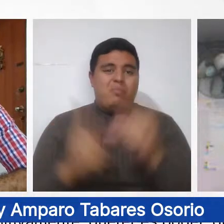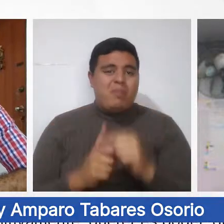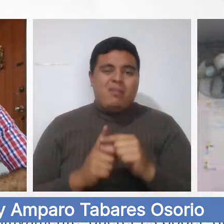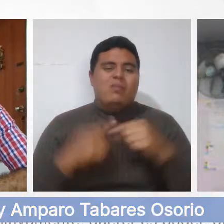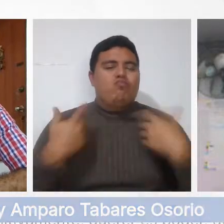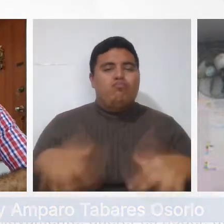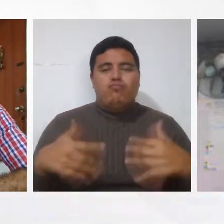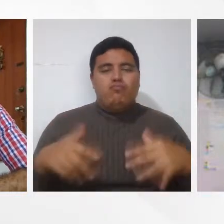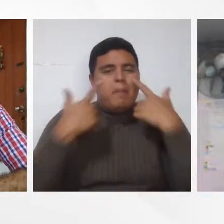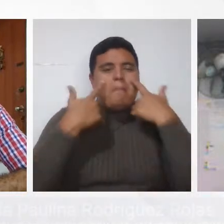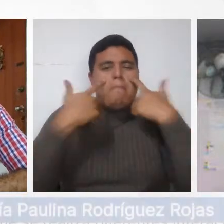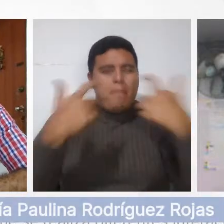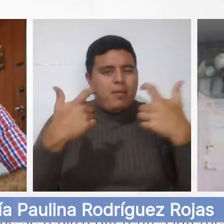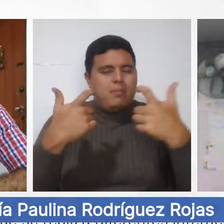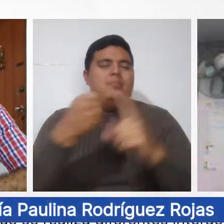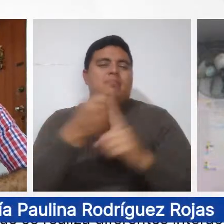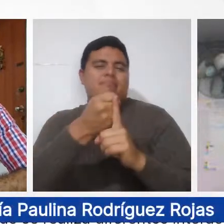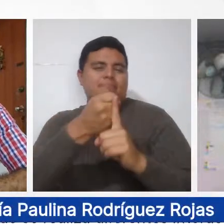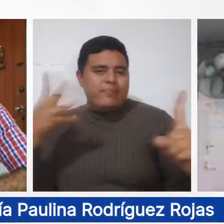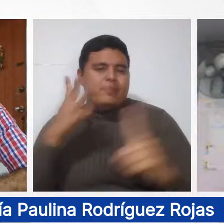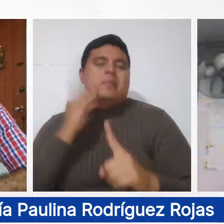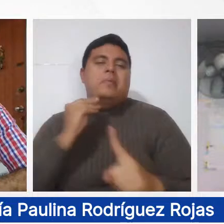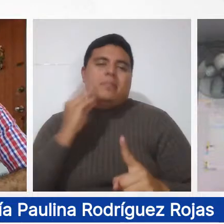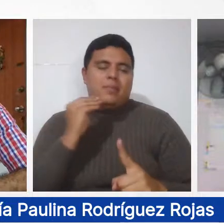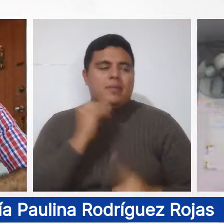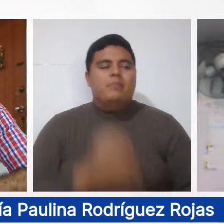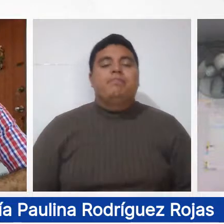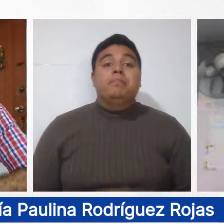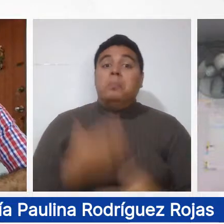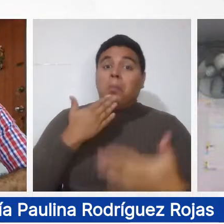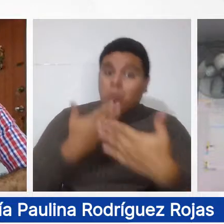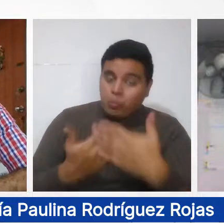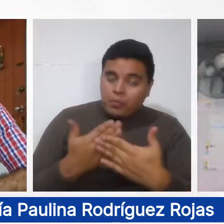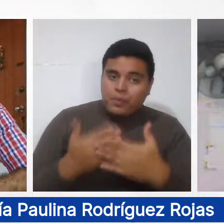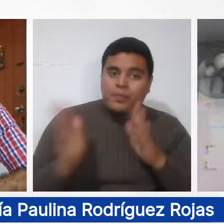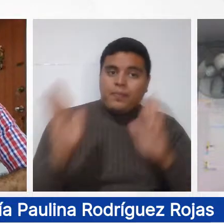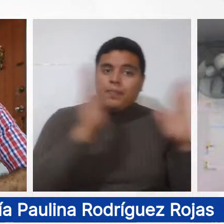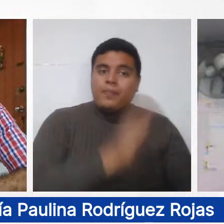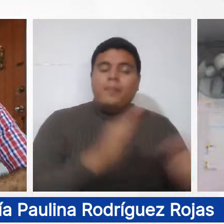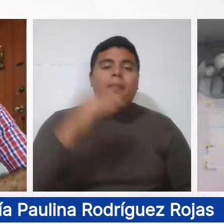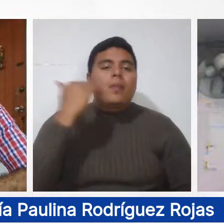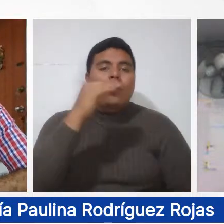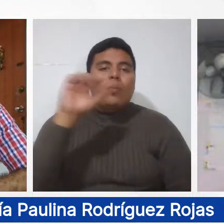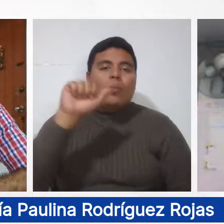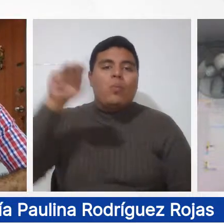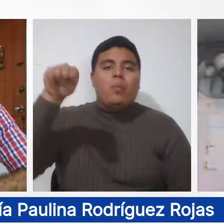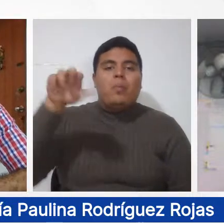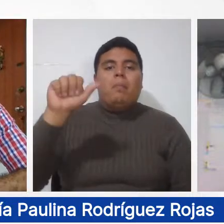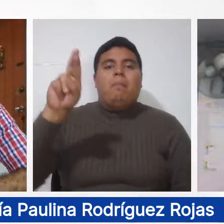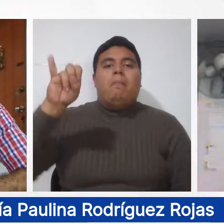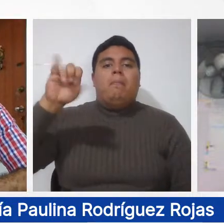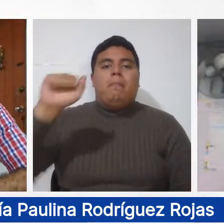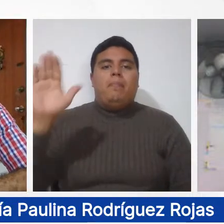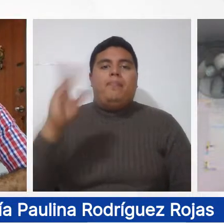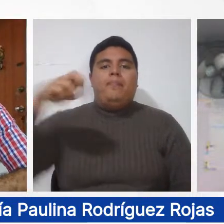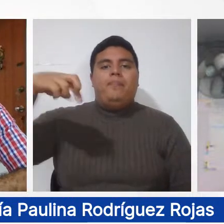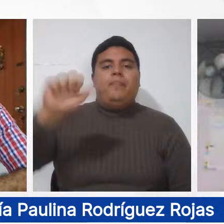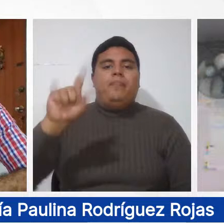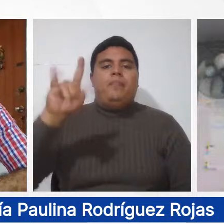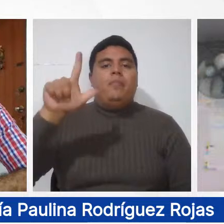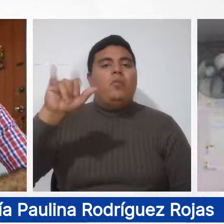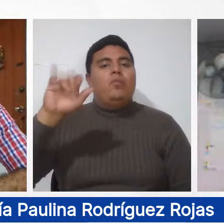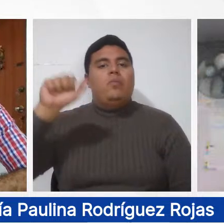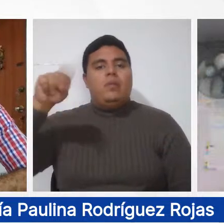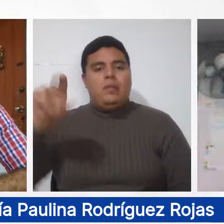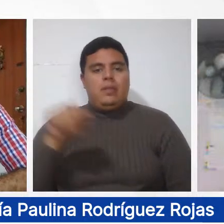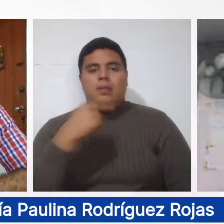experiencia. Muchísimas gracias. Por acá también queremos compartir el mensaje de María Paulina Rodríguez que nos dice: las herramientas tecnológicas fomentan